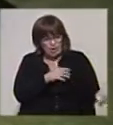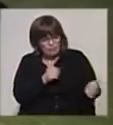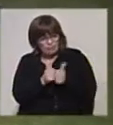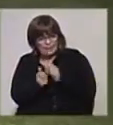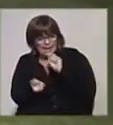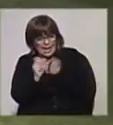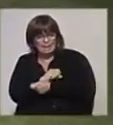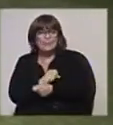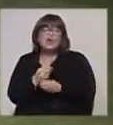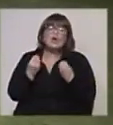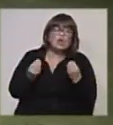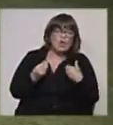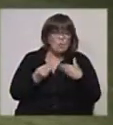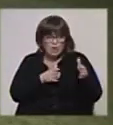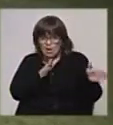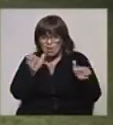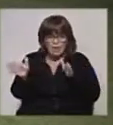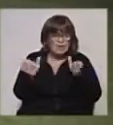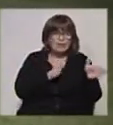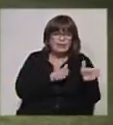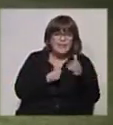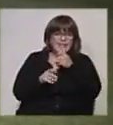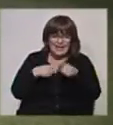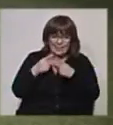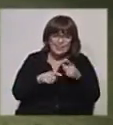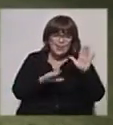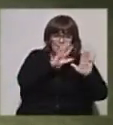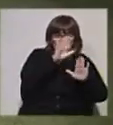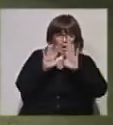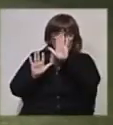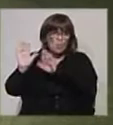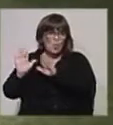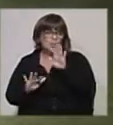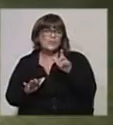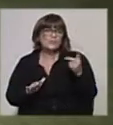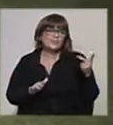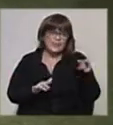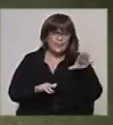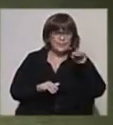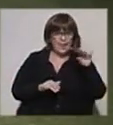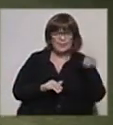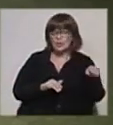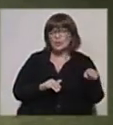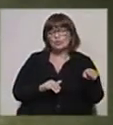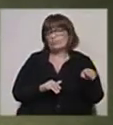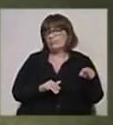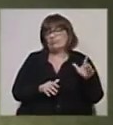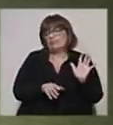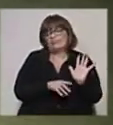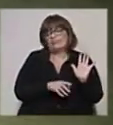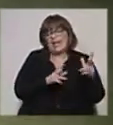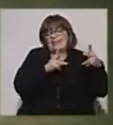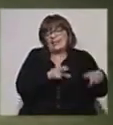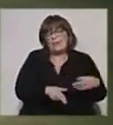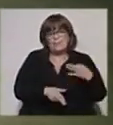¿Cómo se divide el corazón? Porque también son murgas tradicionales. Sin lugar a dudas. Patos Cabreros marcó una etapa de mi vida